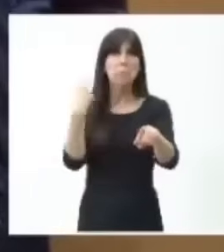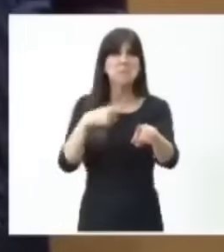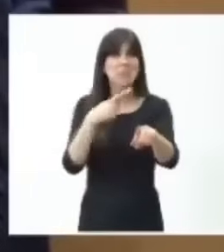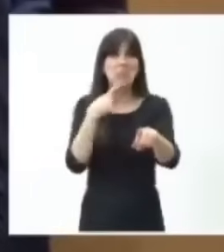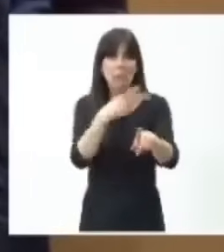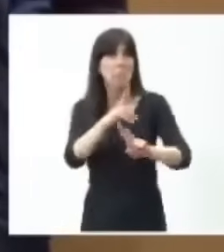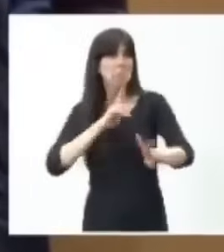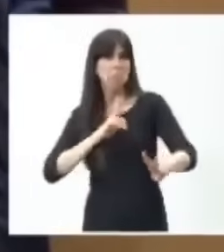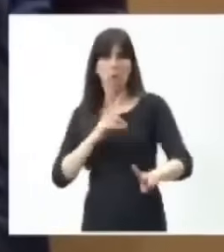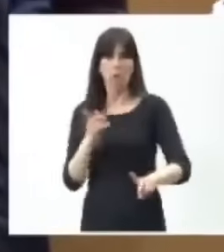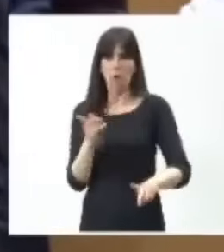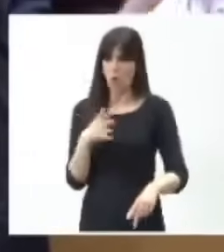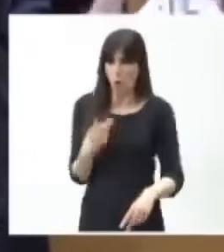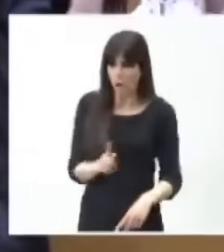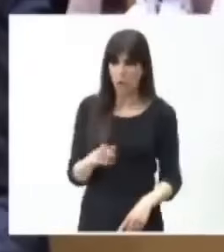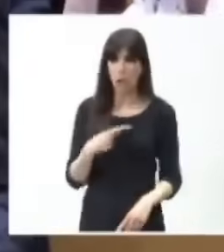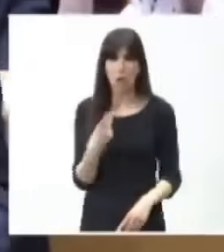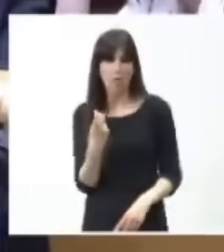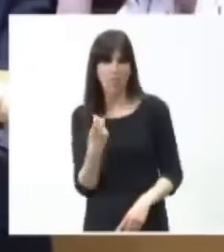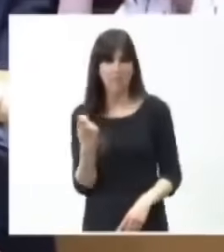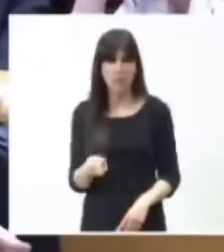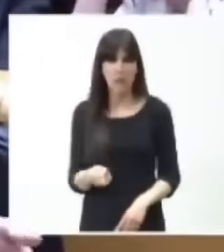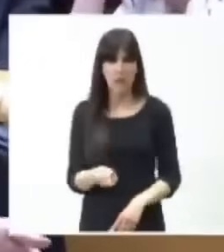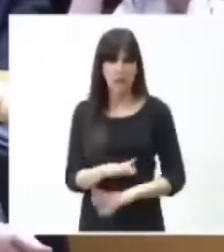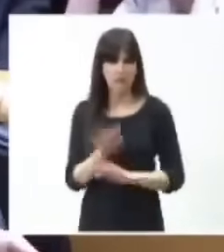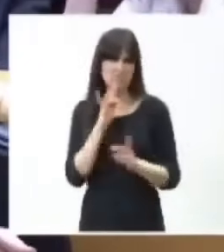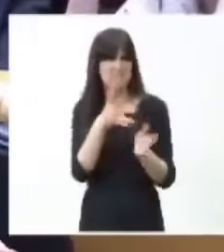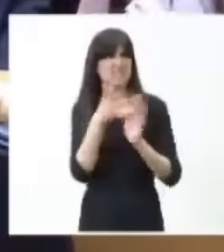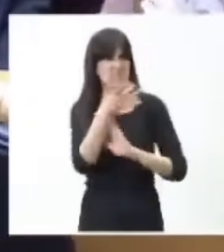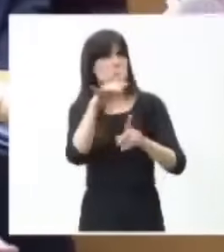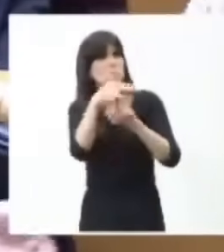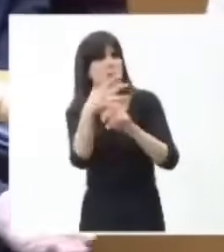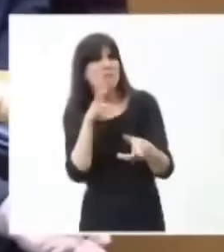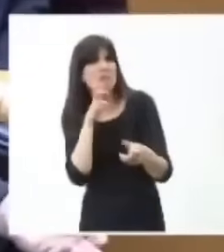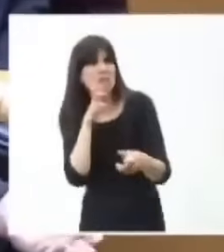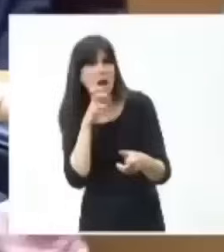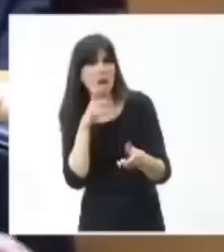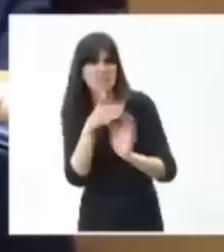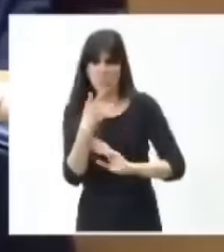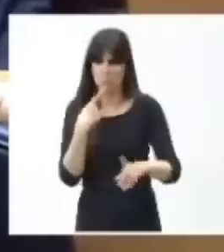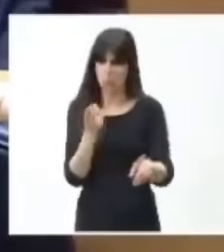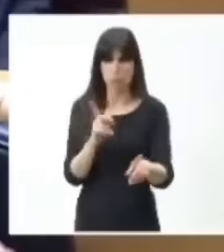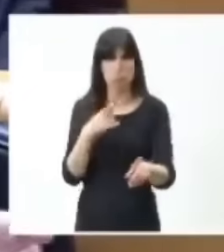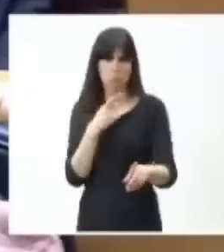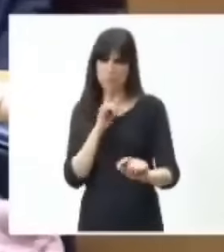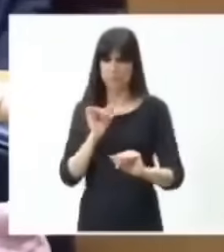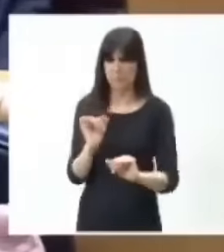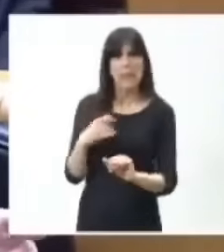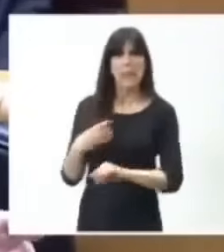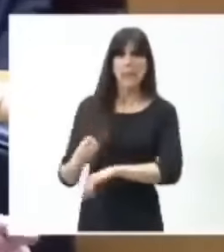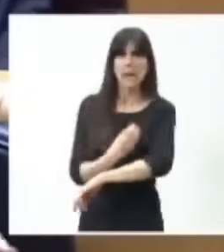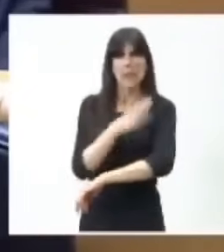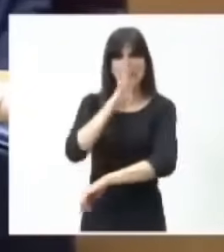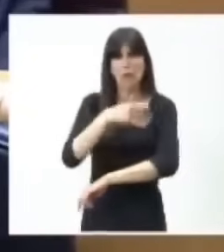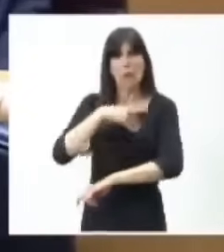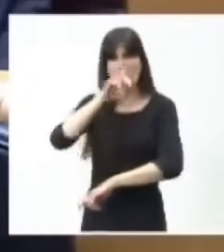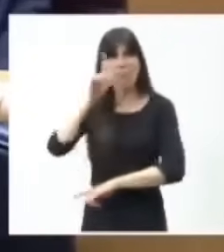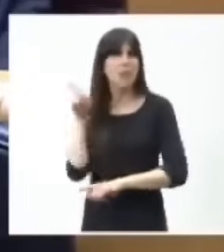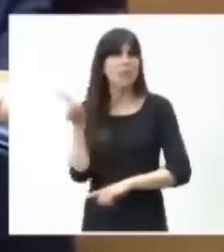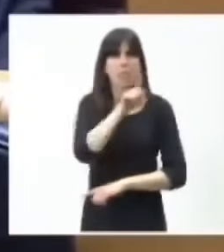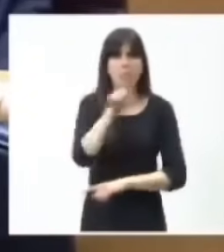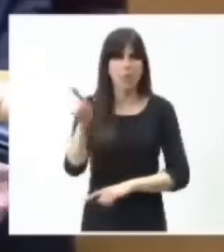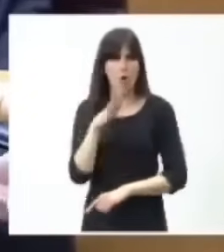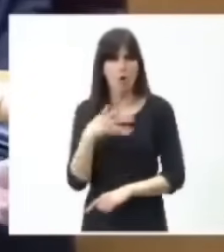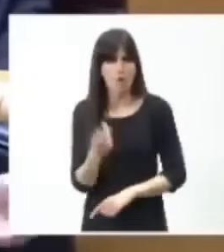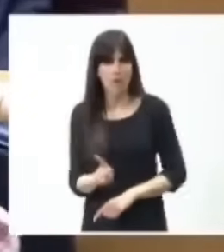necesitaba ni lo quería. Oiga, si están ustedes tan mal, ¿cómo se permiten el lujo de rechazar un tren directo con Madrid que incrementa